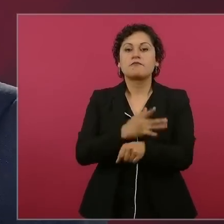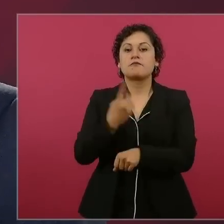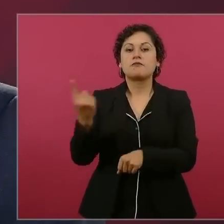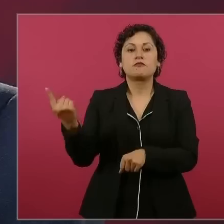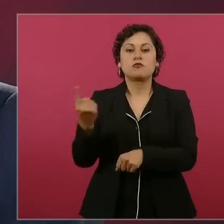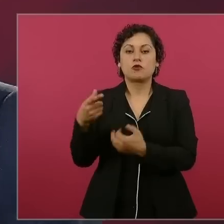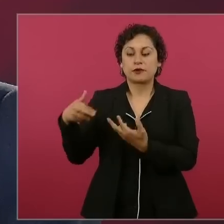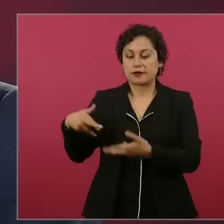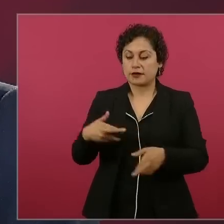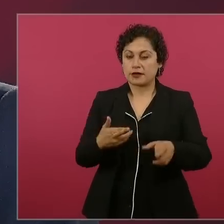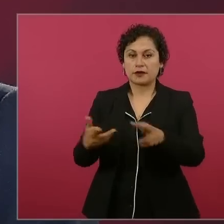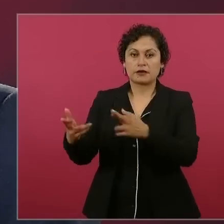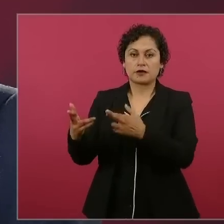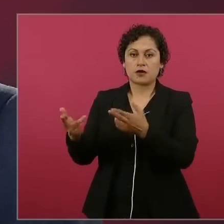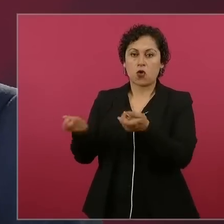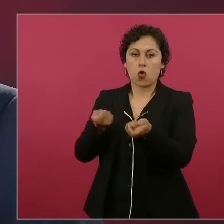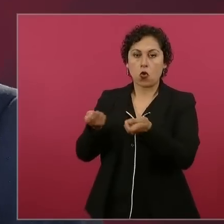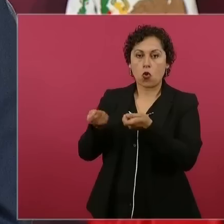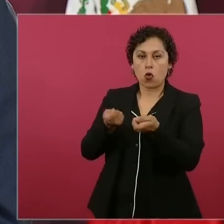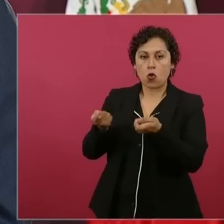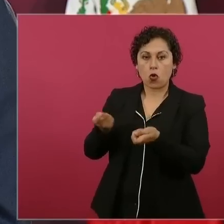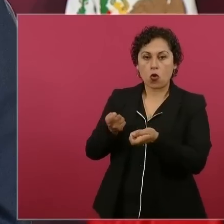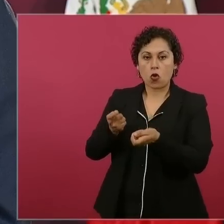ningún control hidráulico.